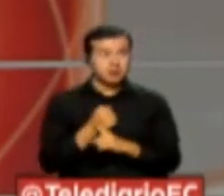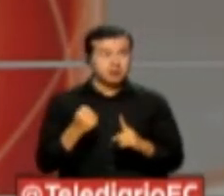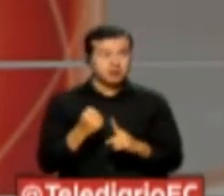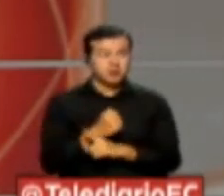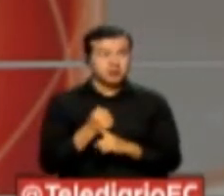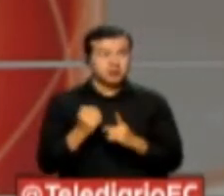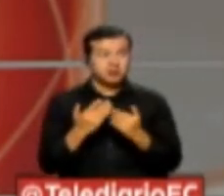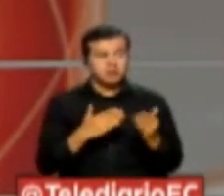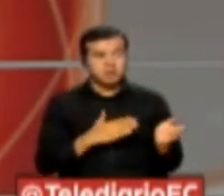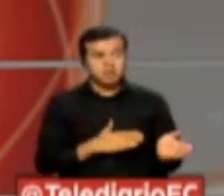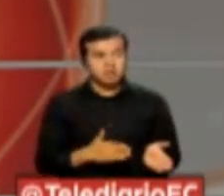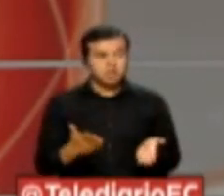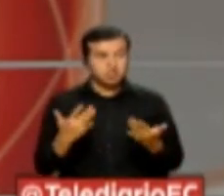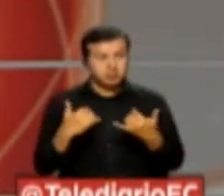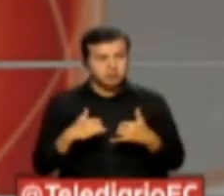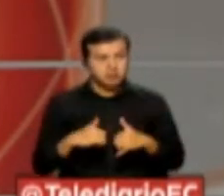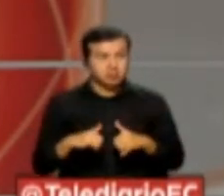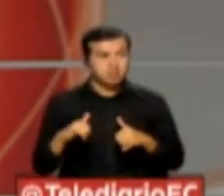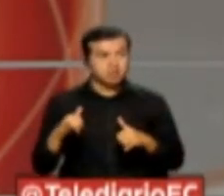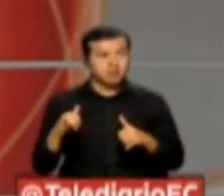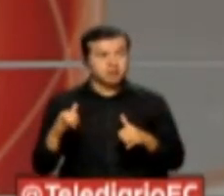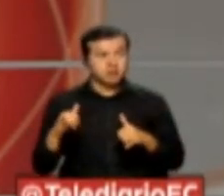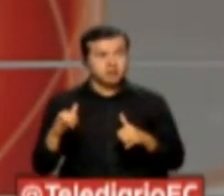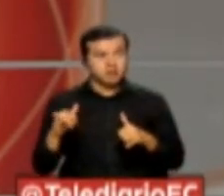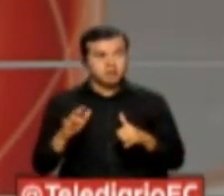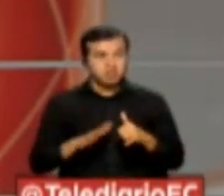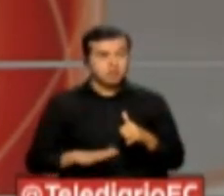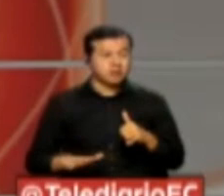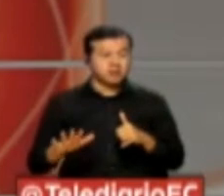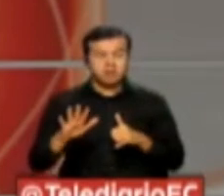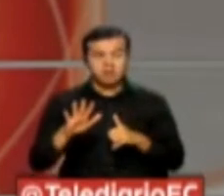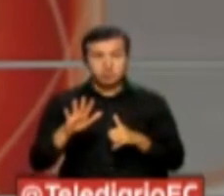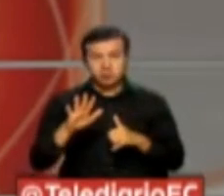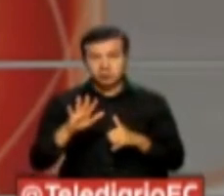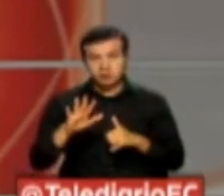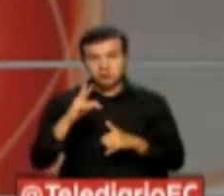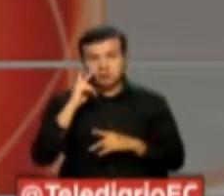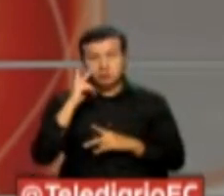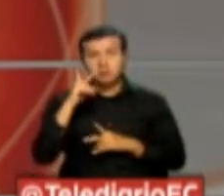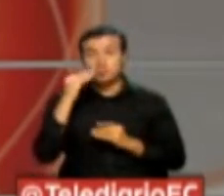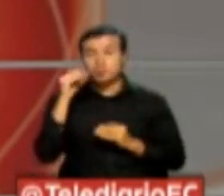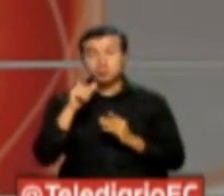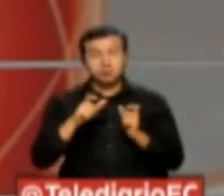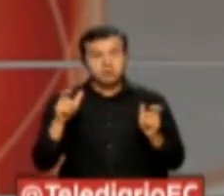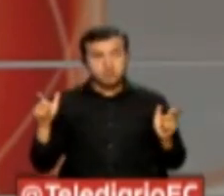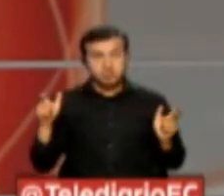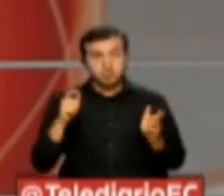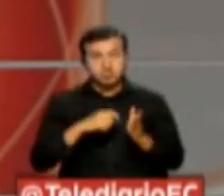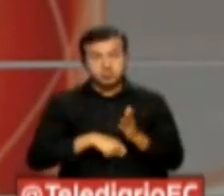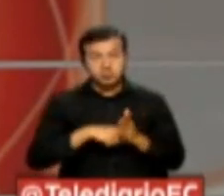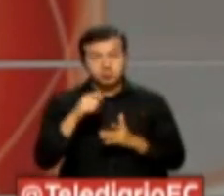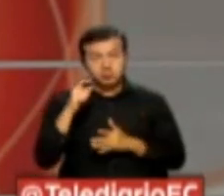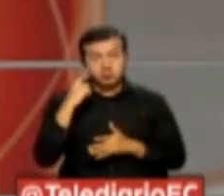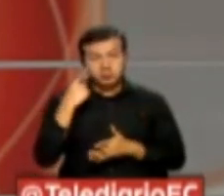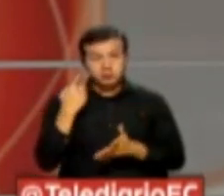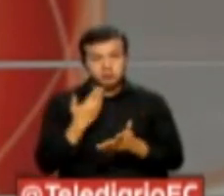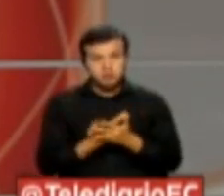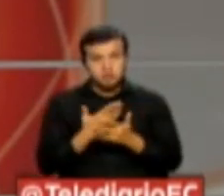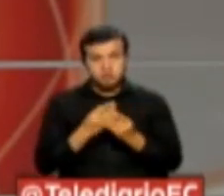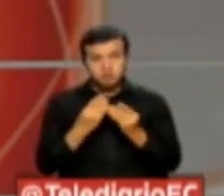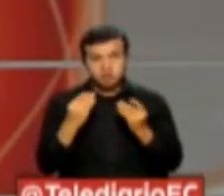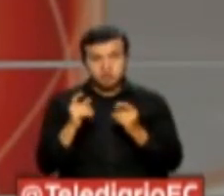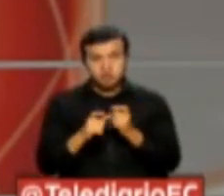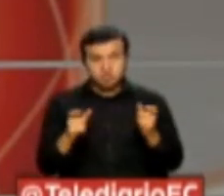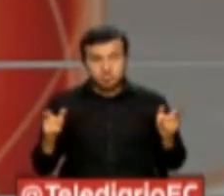que se ha convertido en una forma de comportamiento validado, legitimado por muchos y justificado por